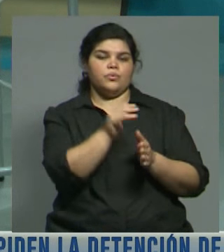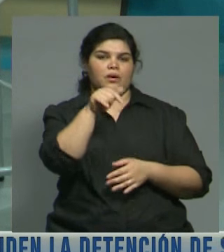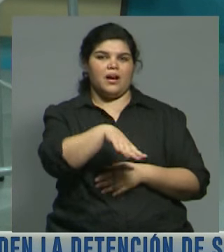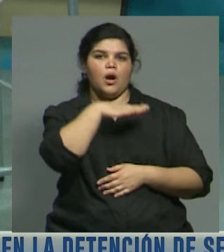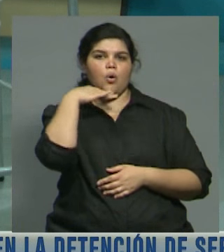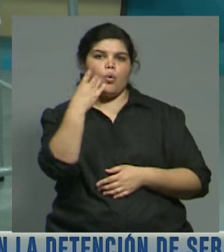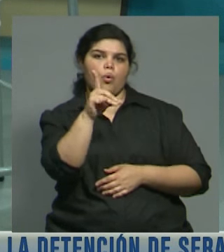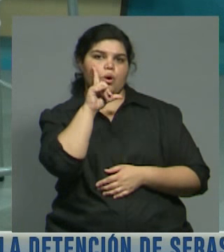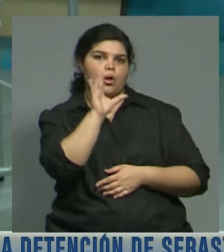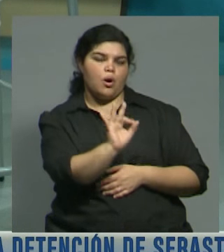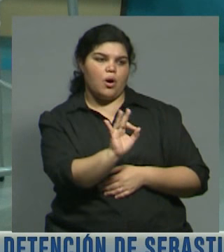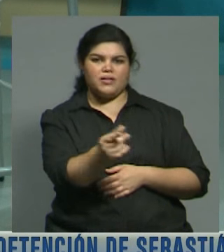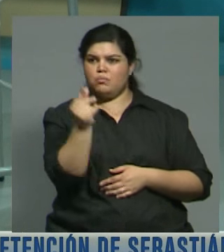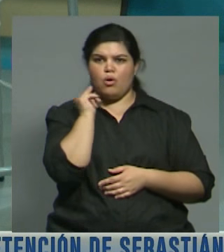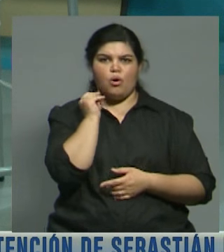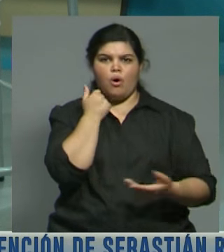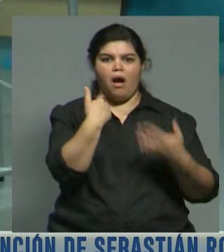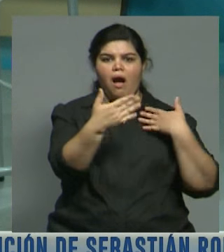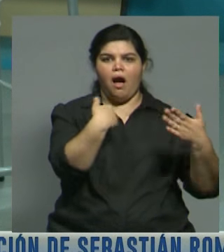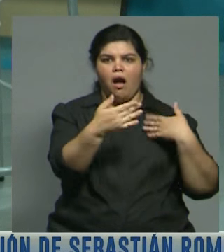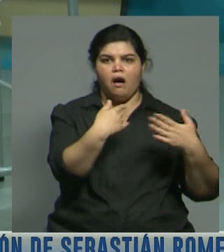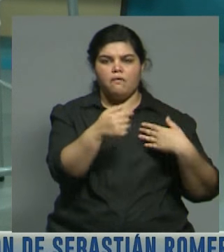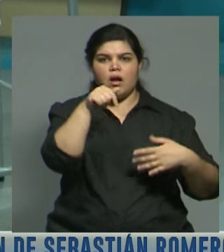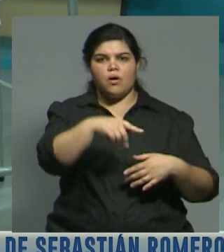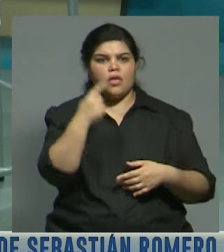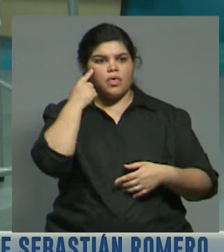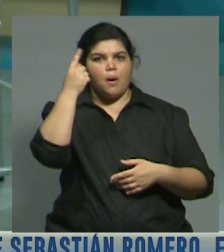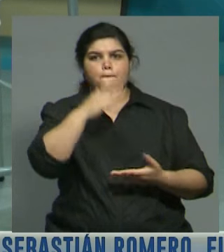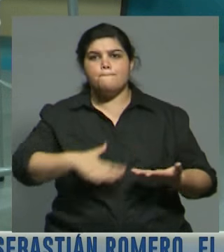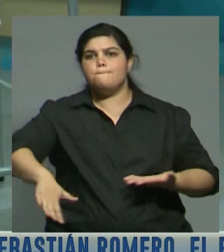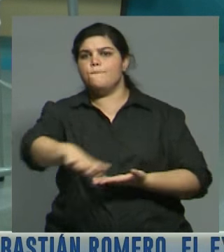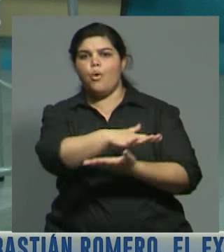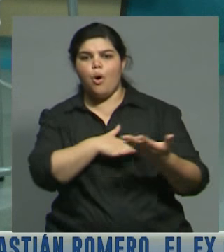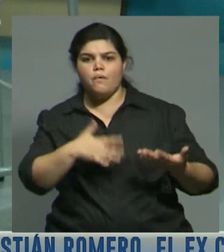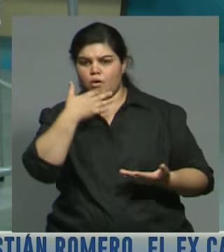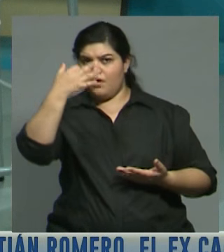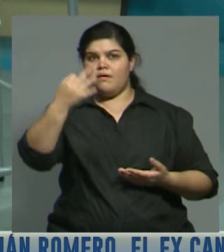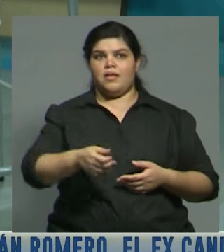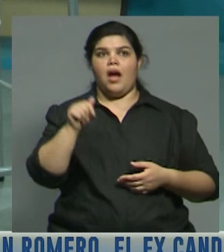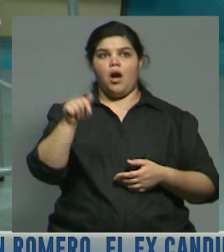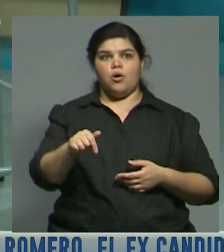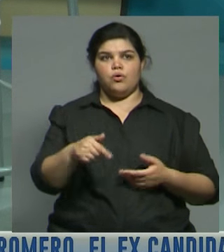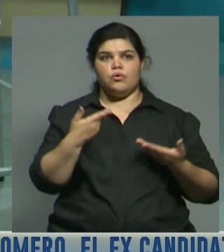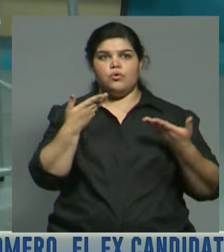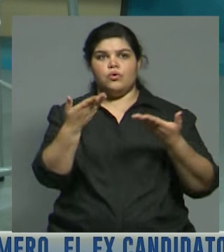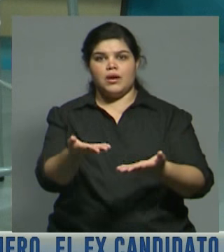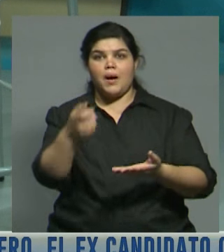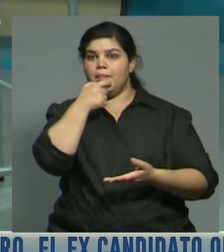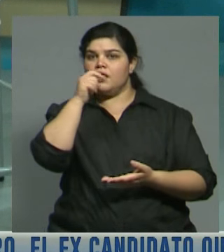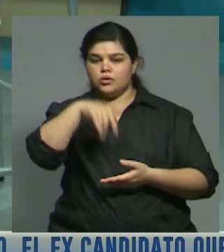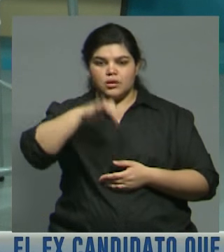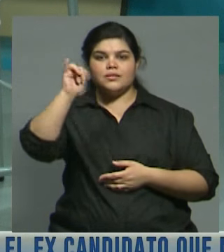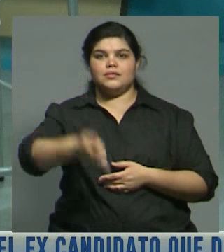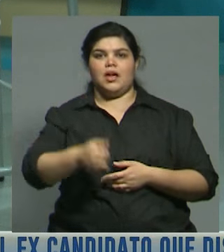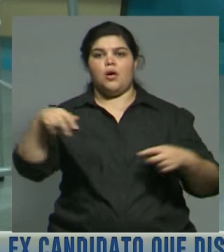estudio lo que hablábamos hace minutos, justamente la expresión del pueblo en vivo. Lo estamos compartiendo ahora, está sucediendo en Mendoza, en